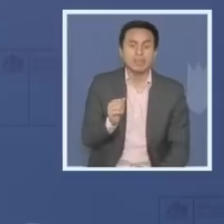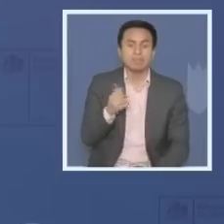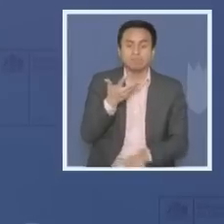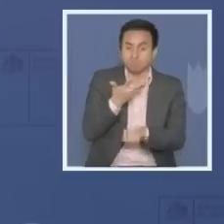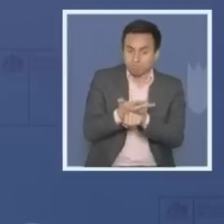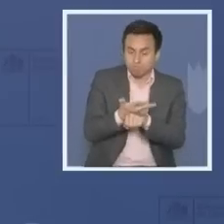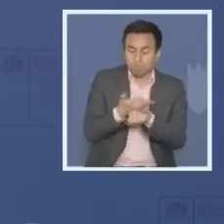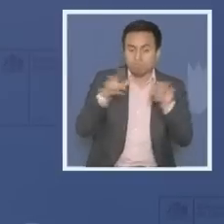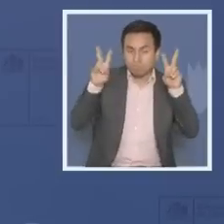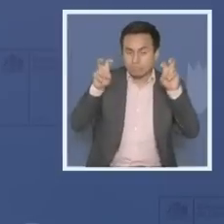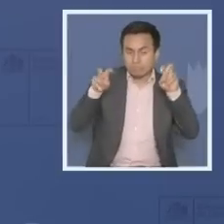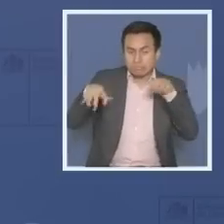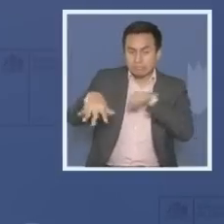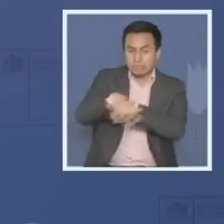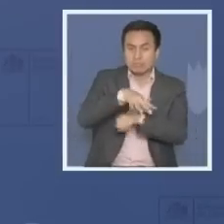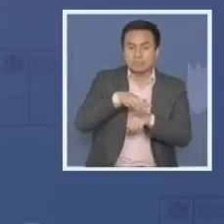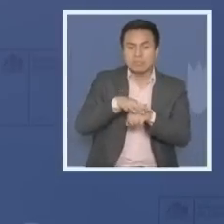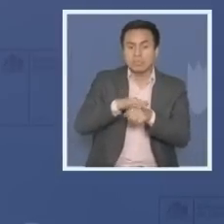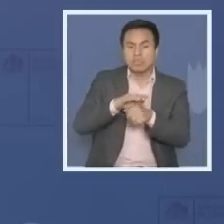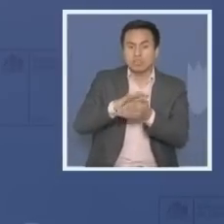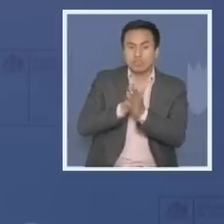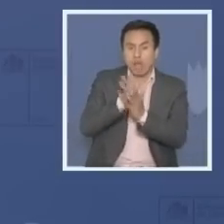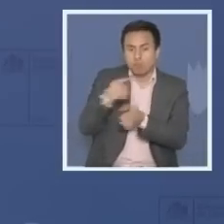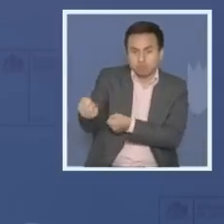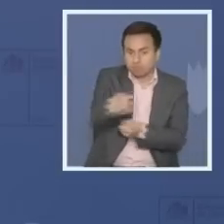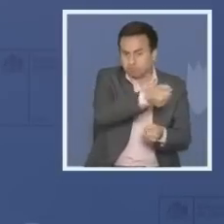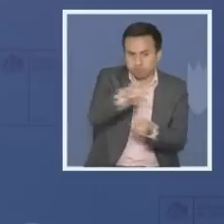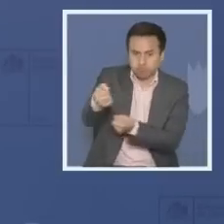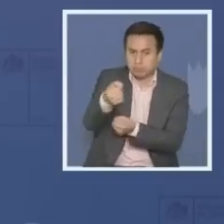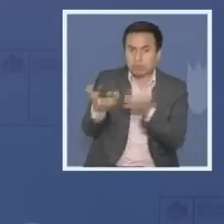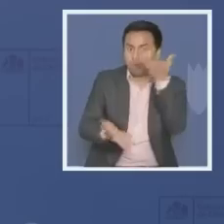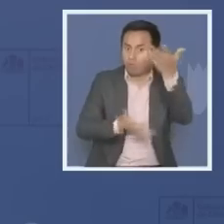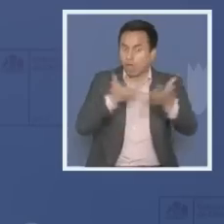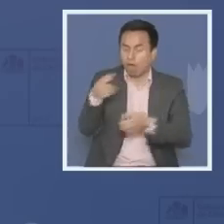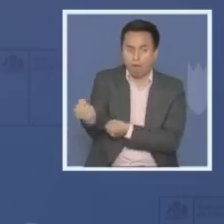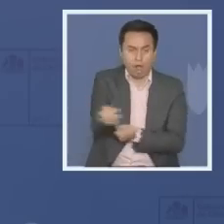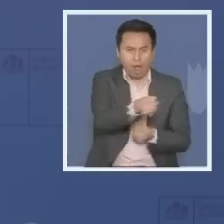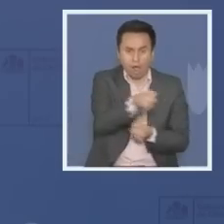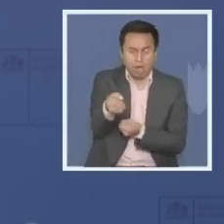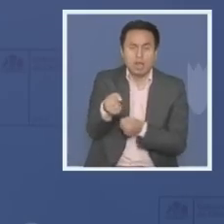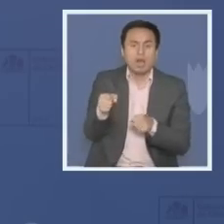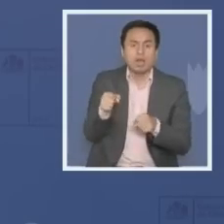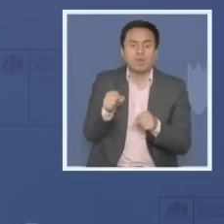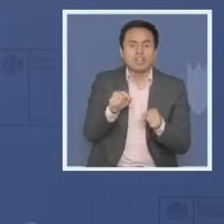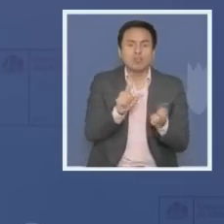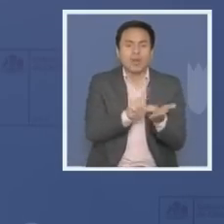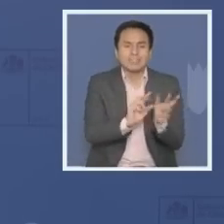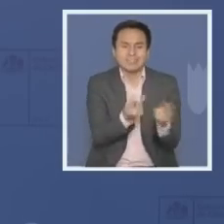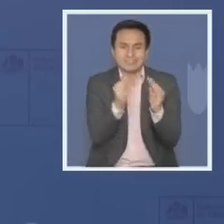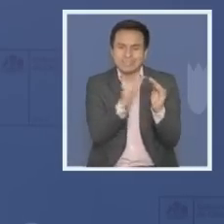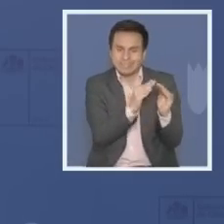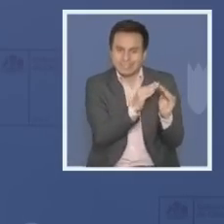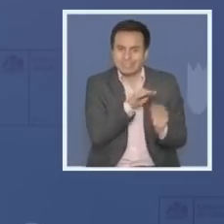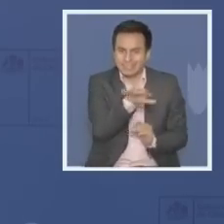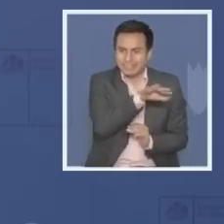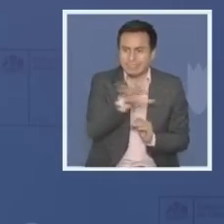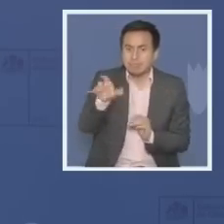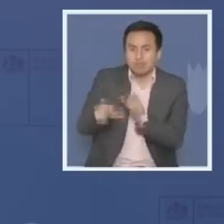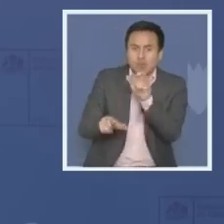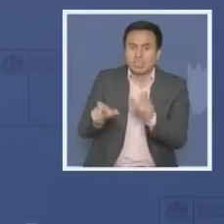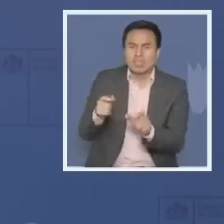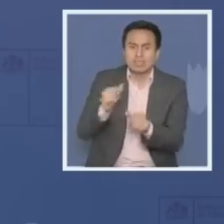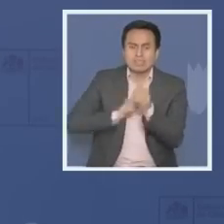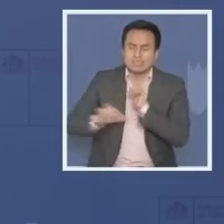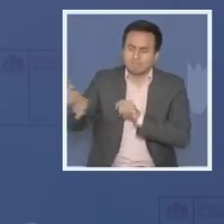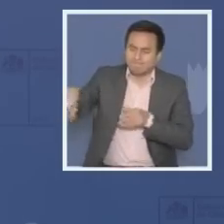hay una situación de combate todavía abierto al fuego, lo que se hace es que se generan albergues. En los albergues se recibe a las